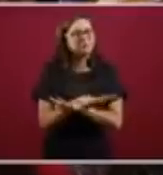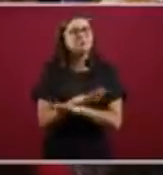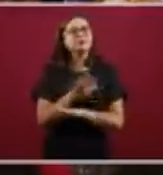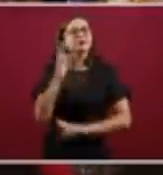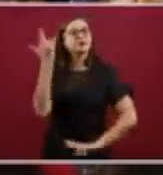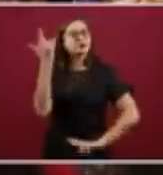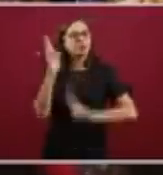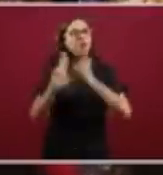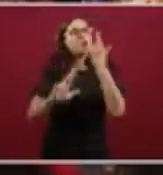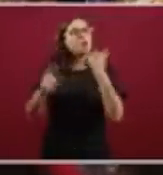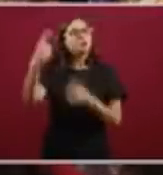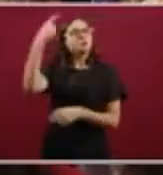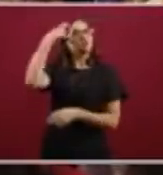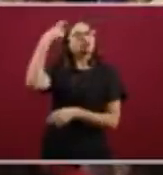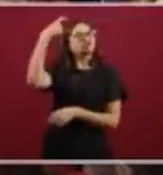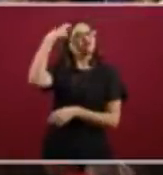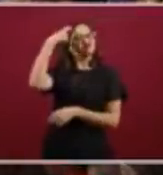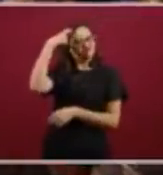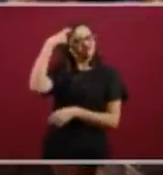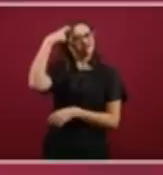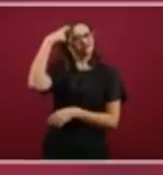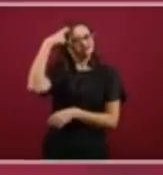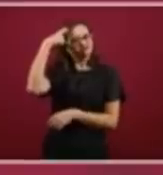de las conciencias.